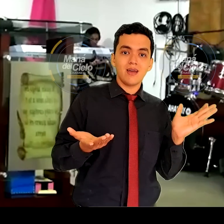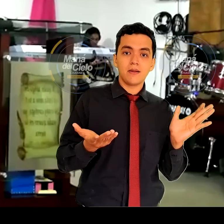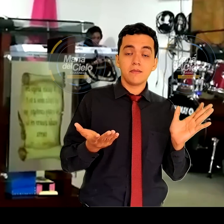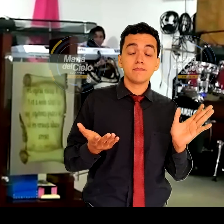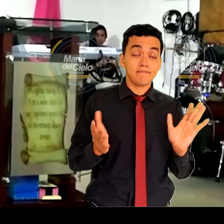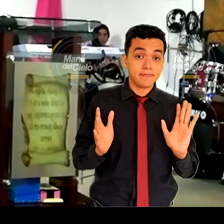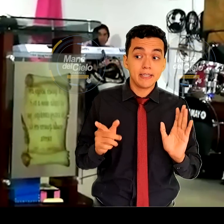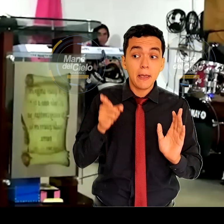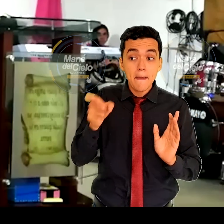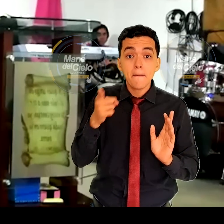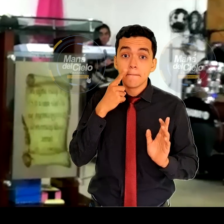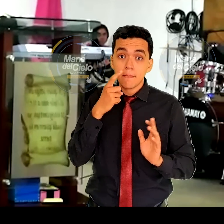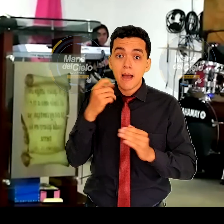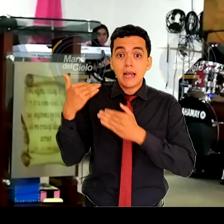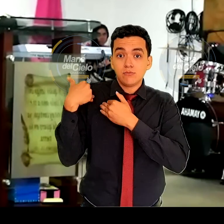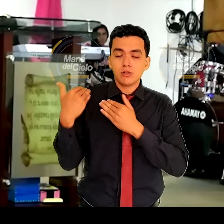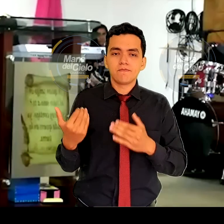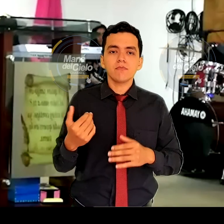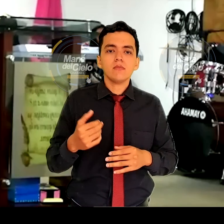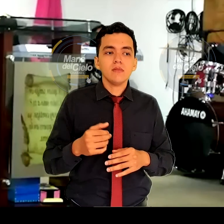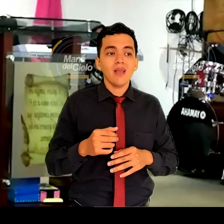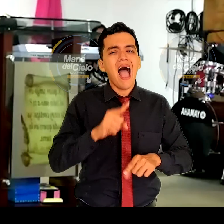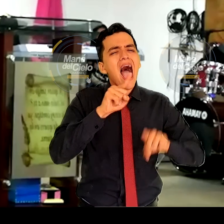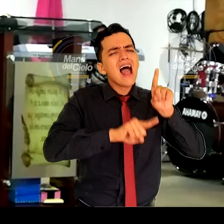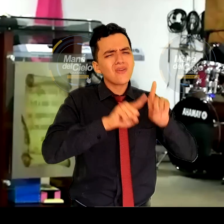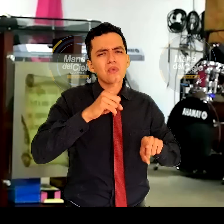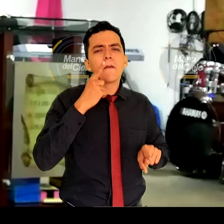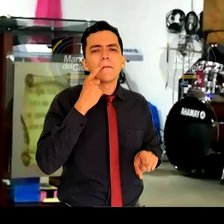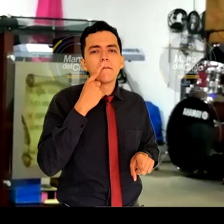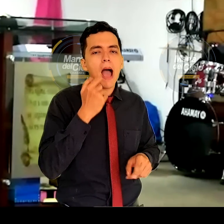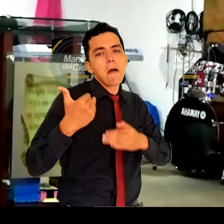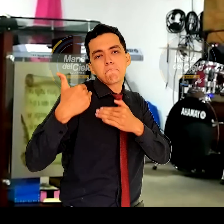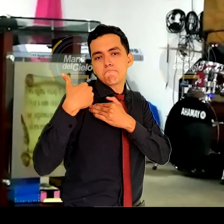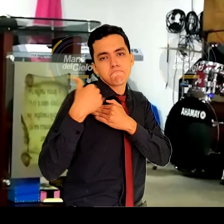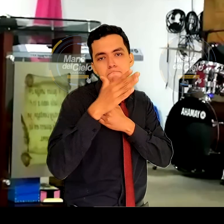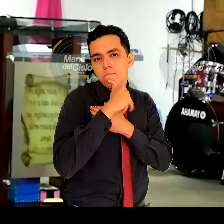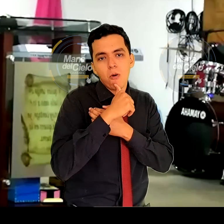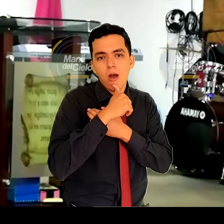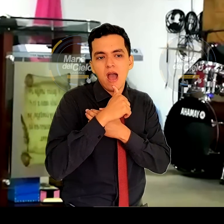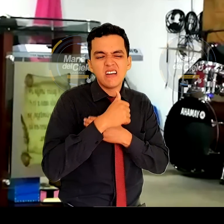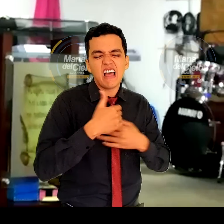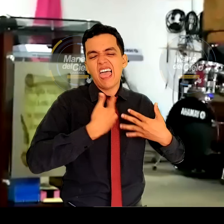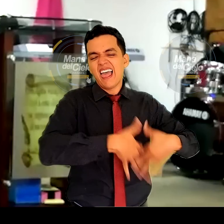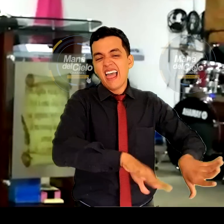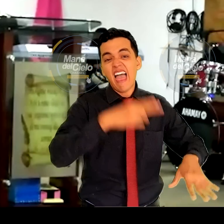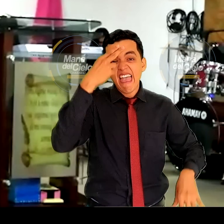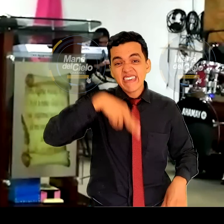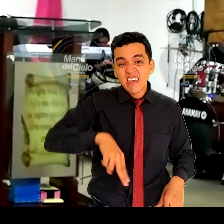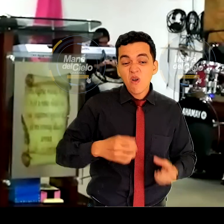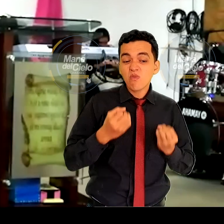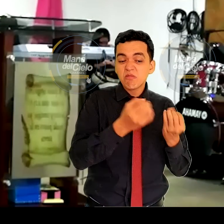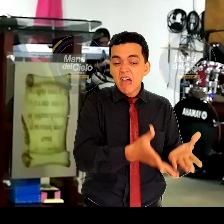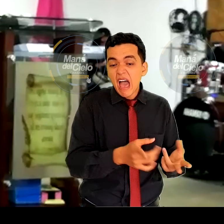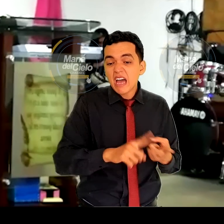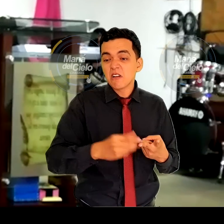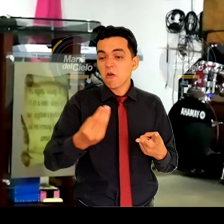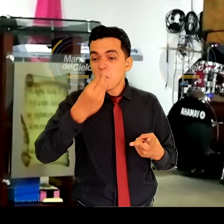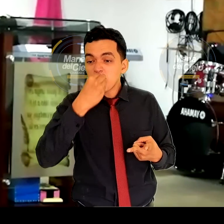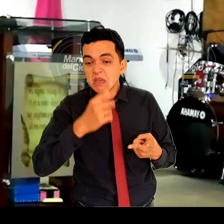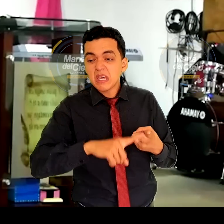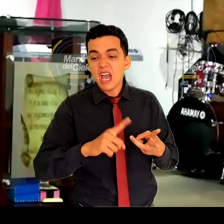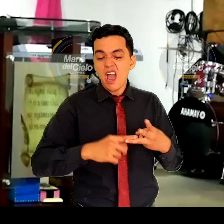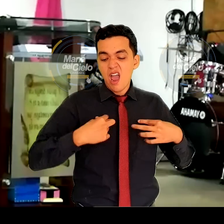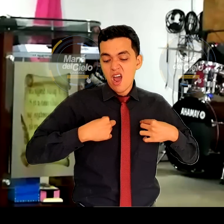llevarlos hay que llevarlos a bienestar familiar, hay que llevarlos, denunciarlos a la comisaría, hay que hacer un poco de vueltas